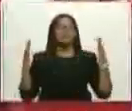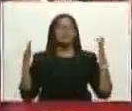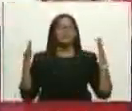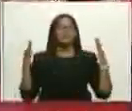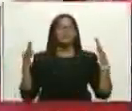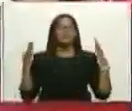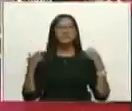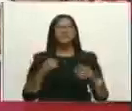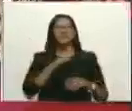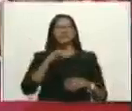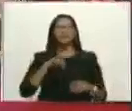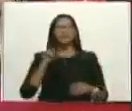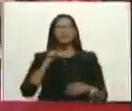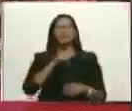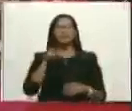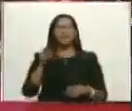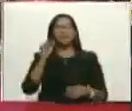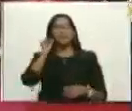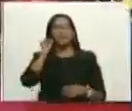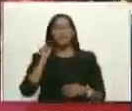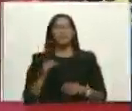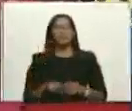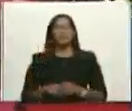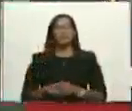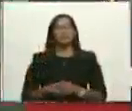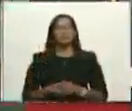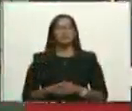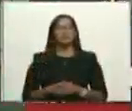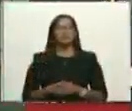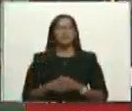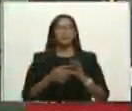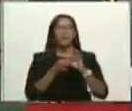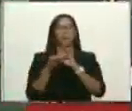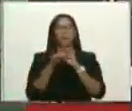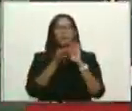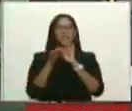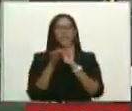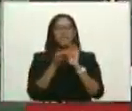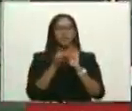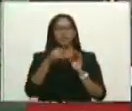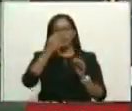Nosotros y ustedes, mujeres, unidas y unidos.